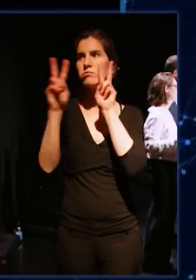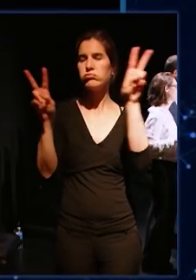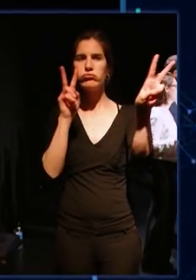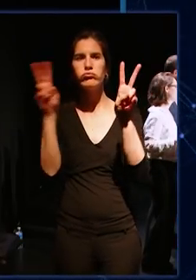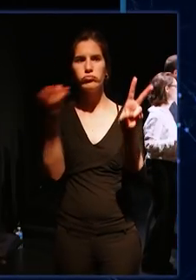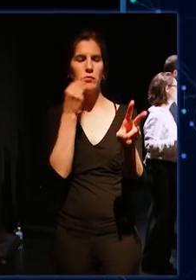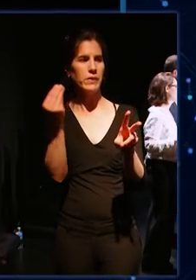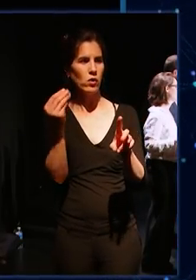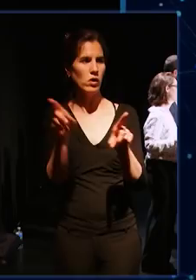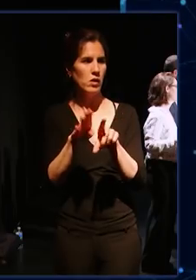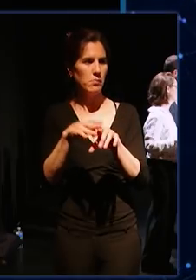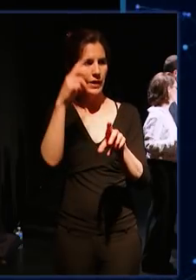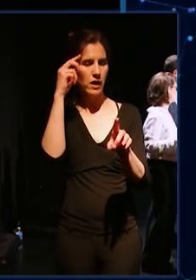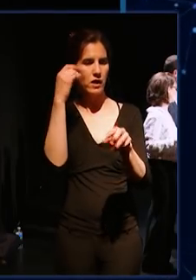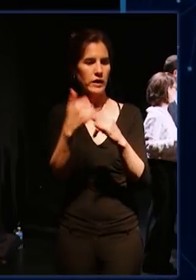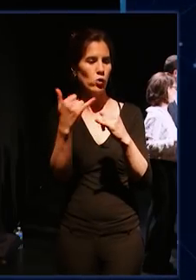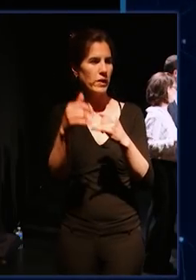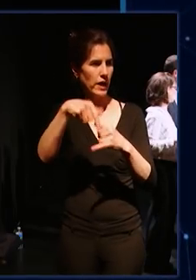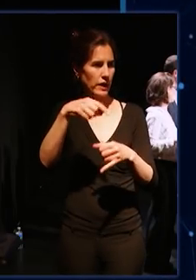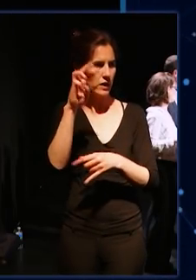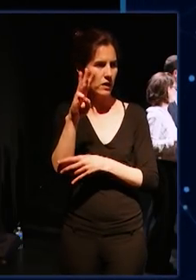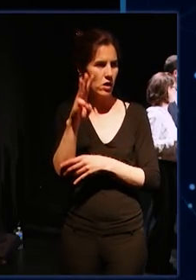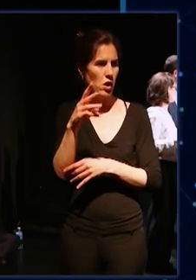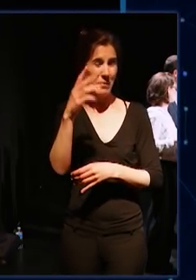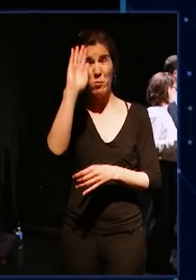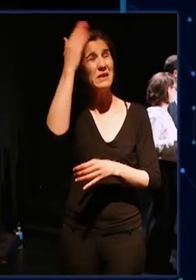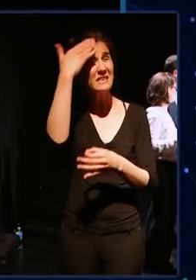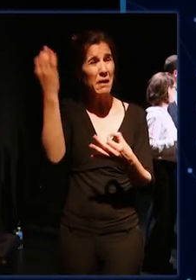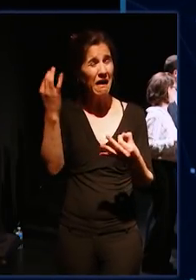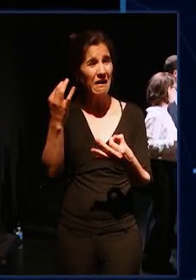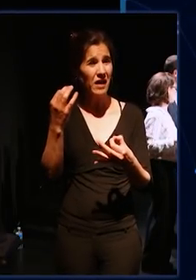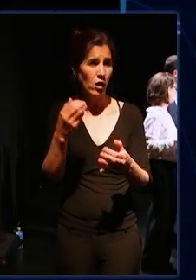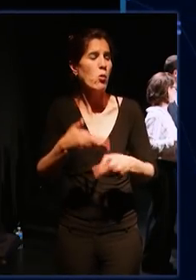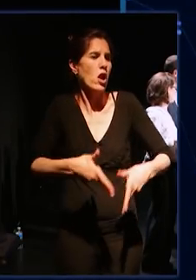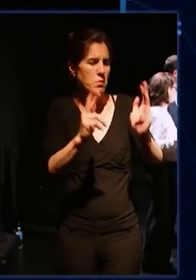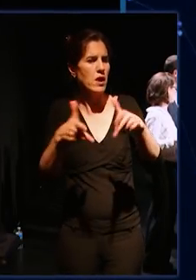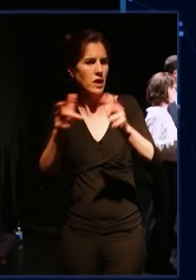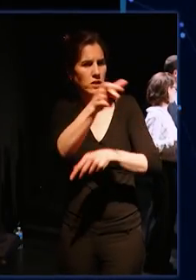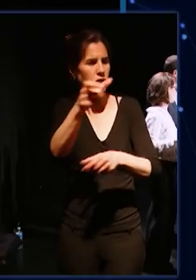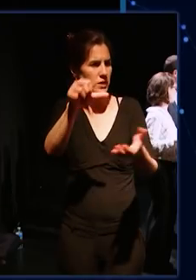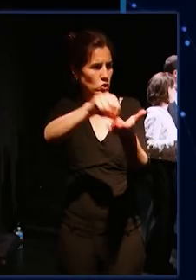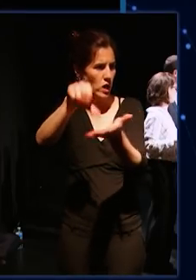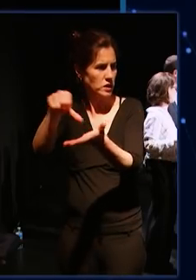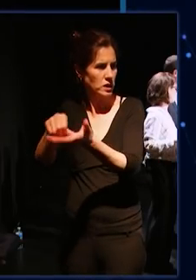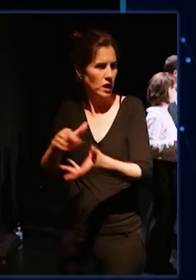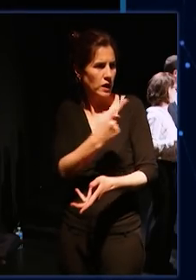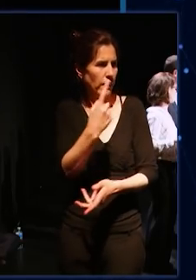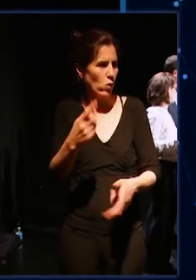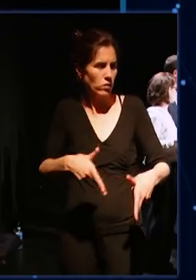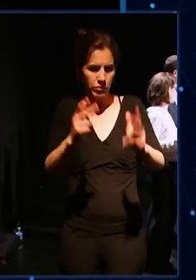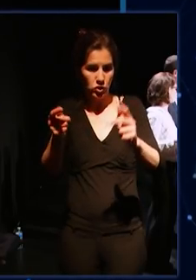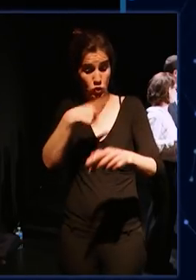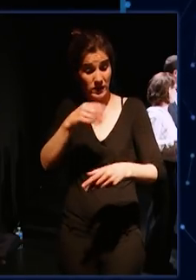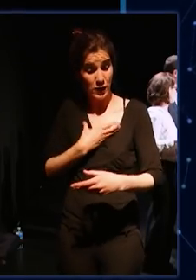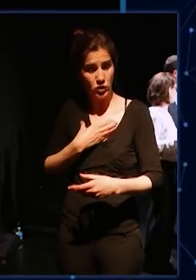lo que deberíamos de recuperar en Cardedeu. Pero sobre todo libertad al ciudadano y nosotros como ayuntamiento debemos de ayudar para que sea libre